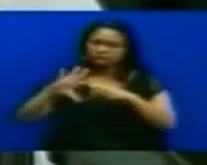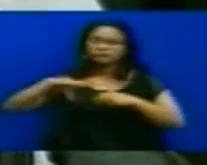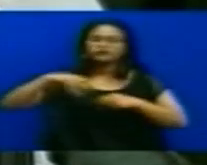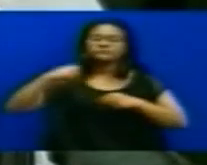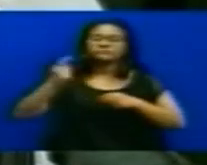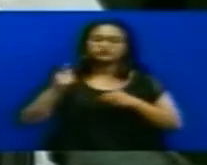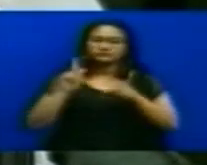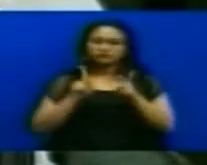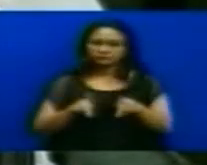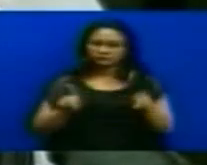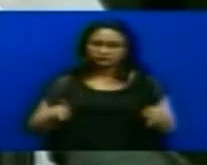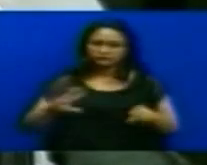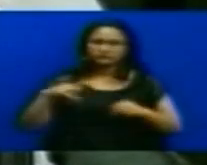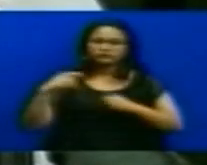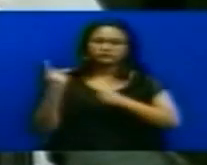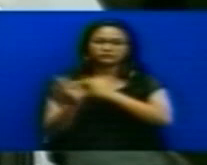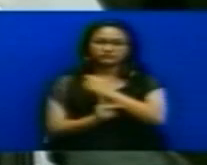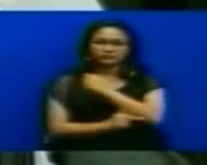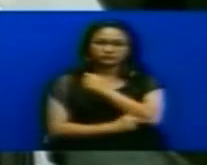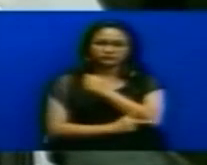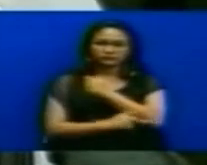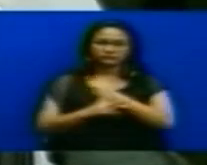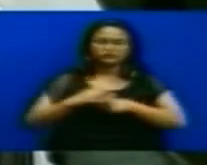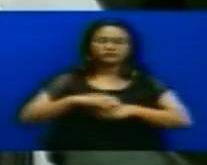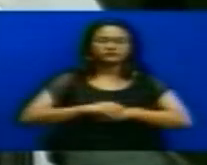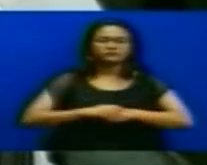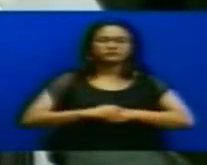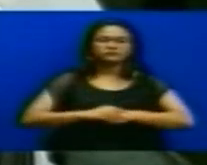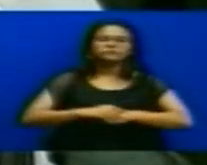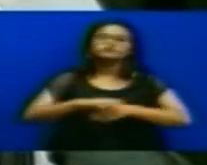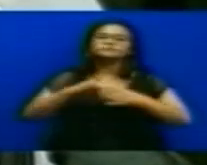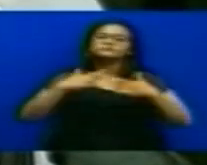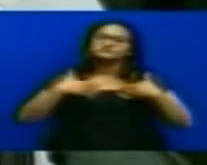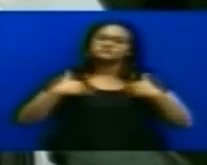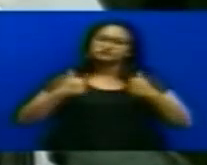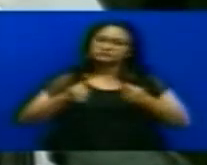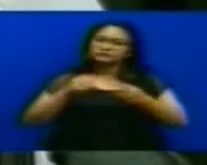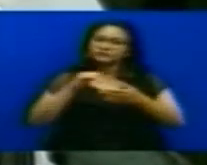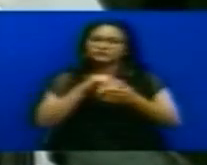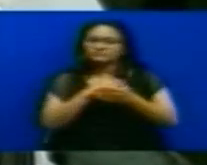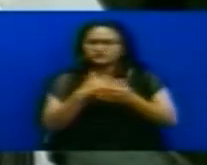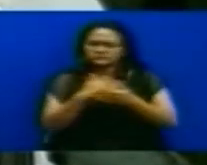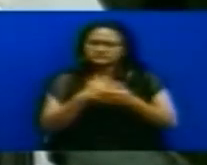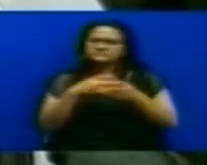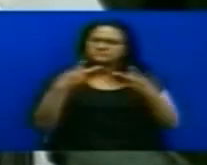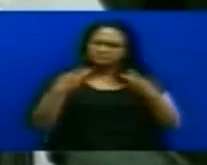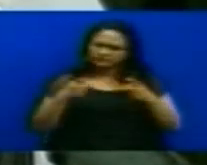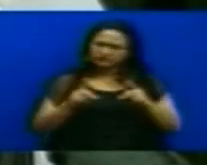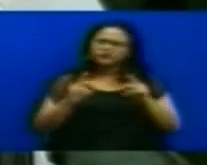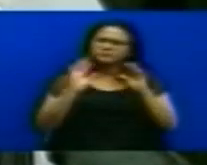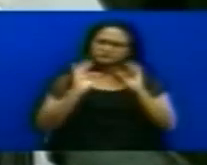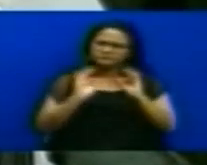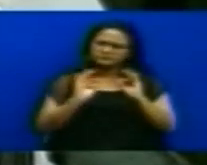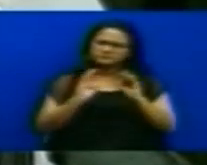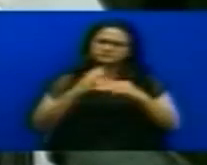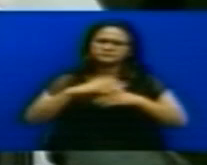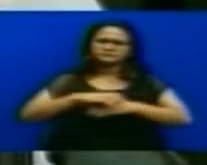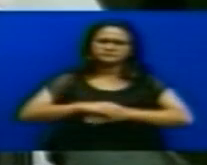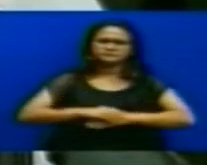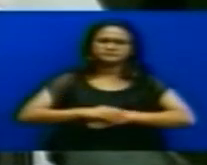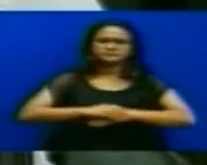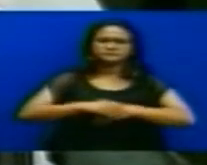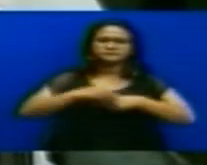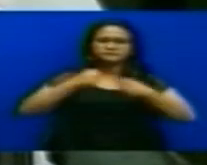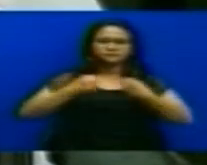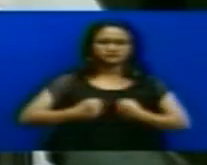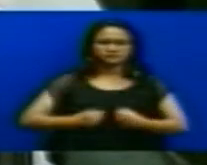otras nacionalidades que se encuentra delicado pero estable. Un señor de